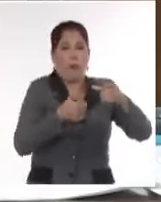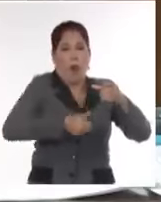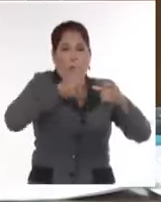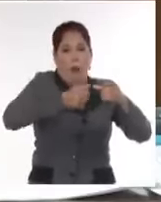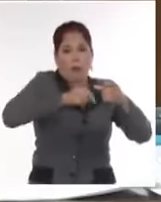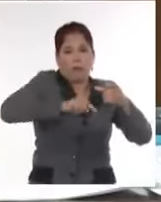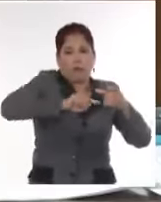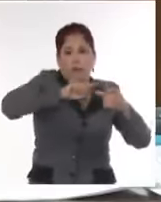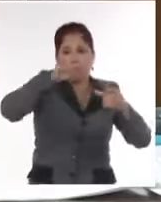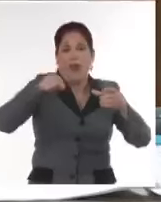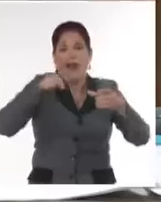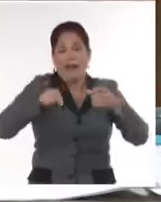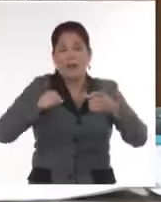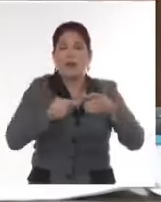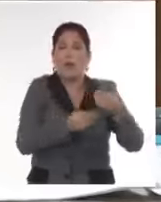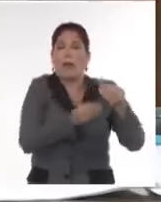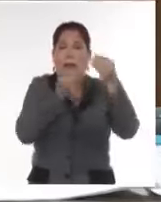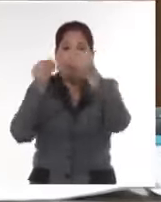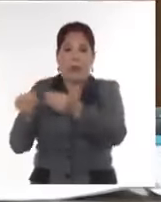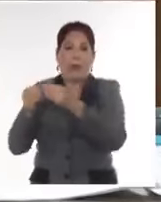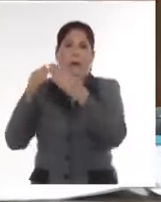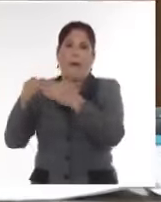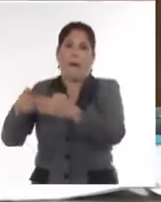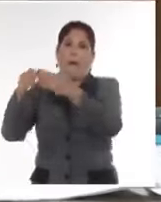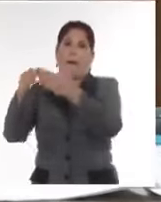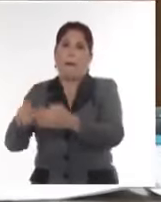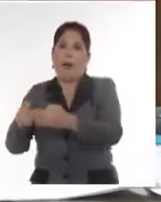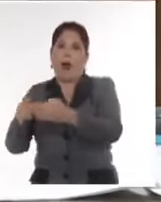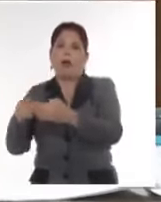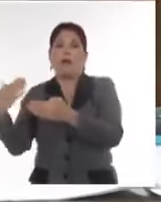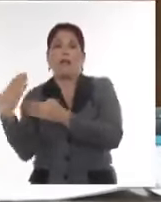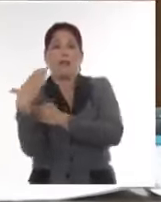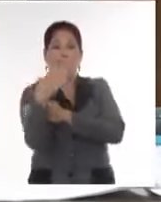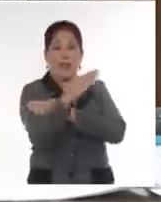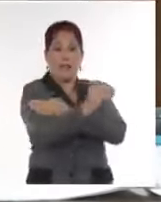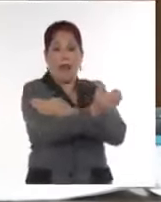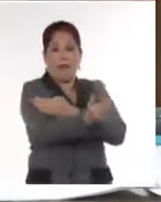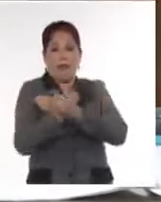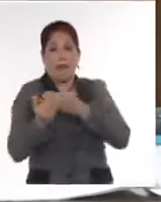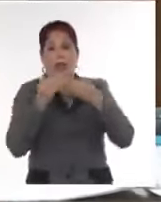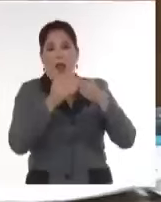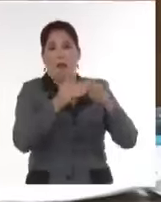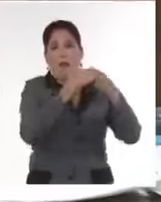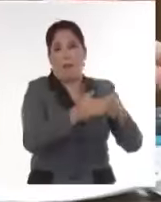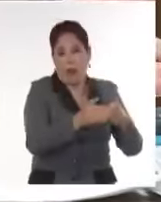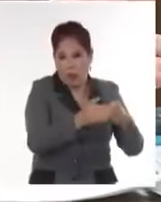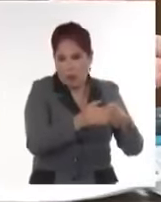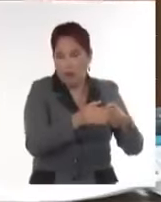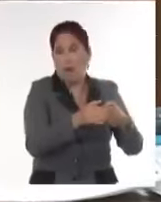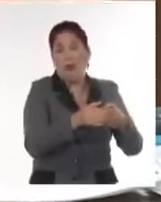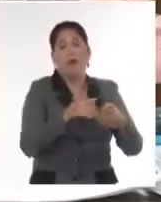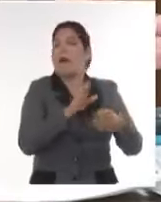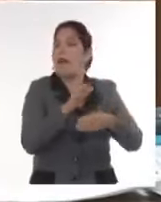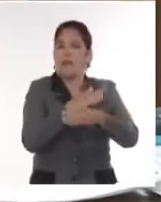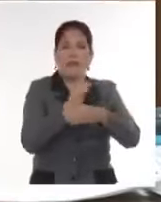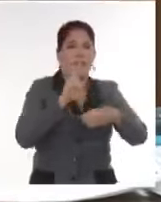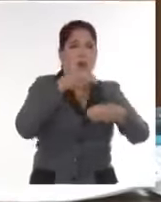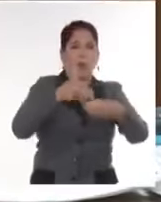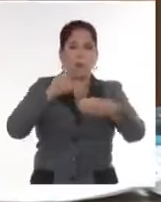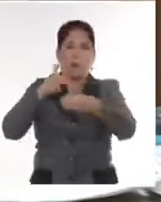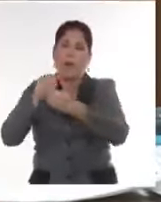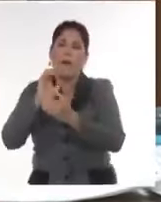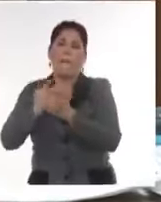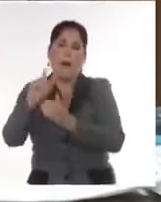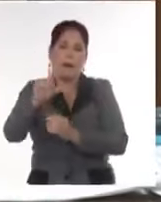los barcos. Cuando entra un barco, sale y después tiene que entrar el otro para poder servir a diferentes lugares, Mariel,